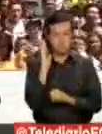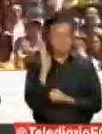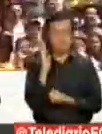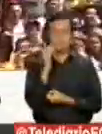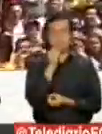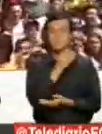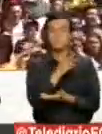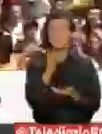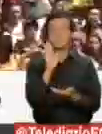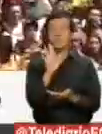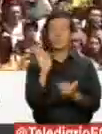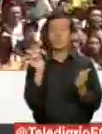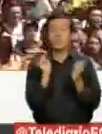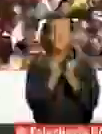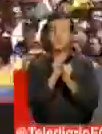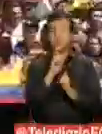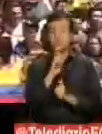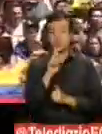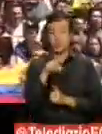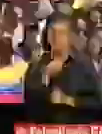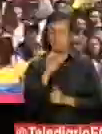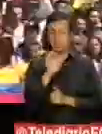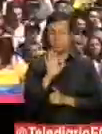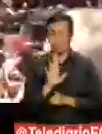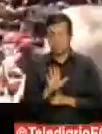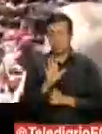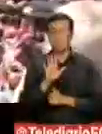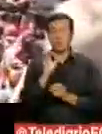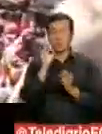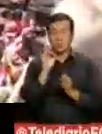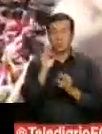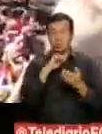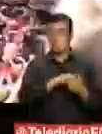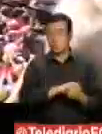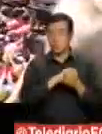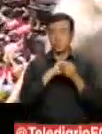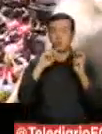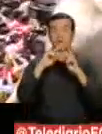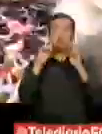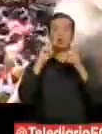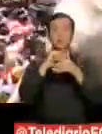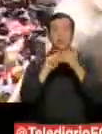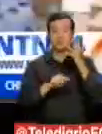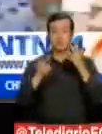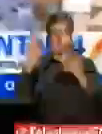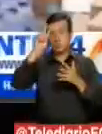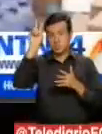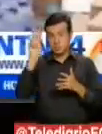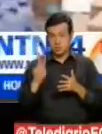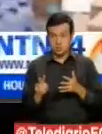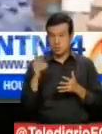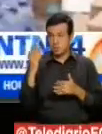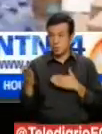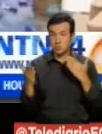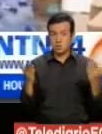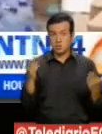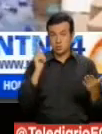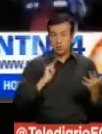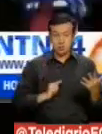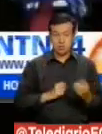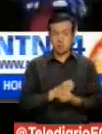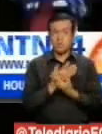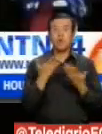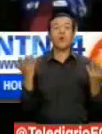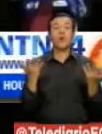los dio junto a su homólogo Iván Duque, con el que mostró un frente unido en lo relativo a Venezuela. Ninguno de los dos dio detalles